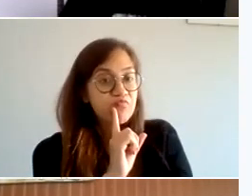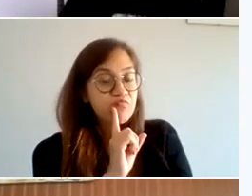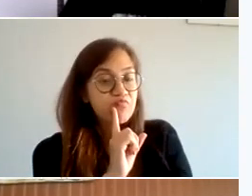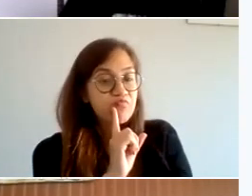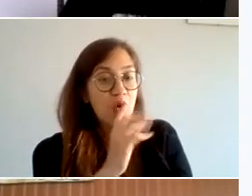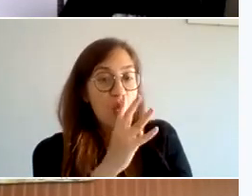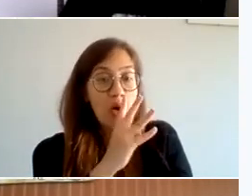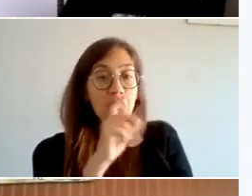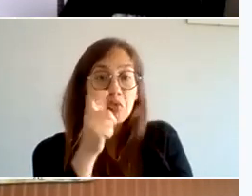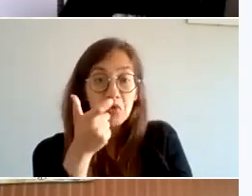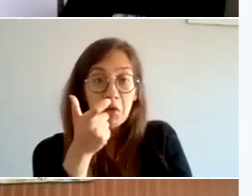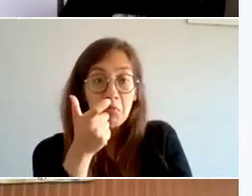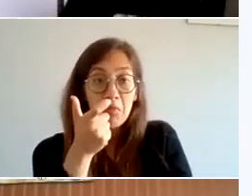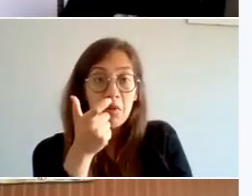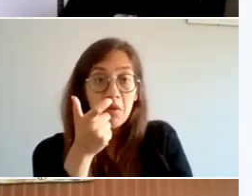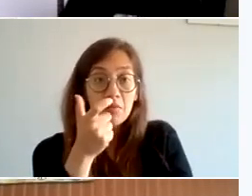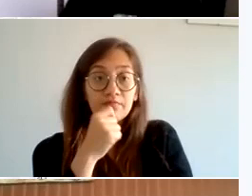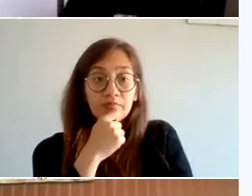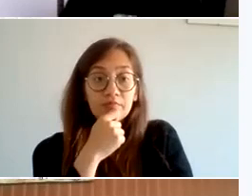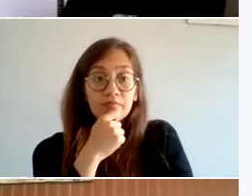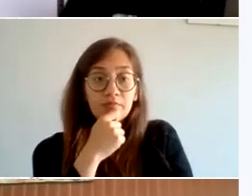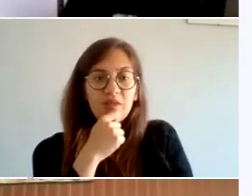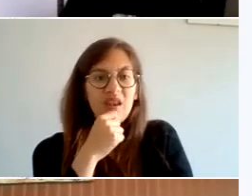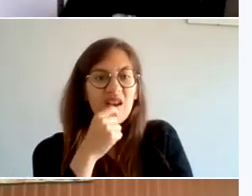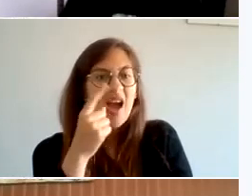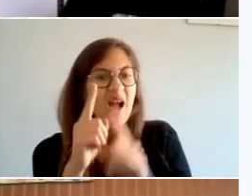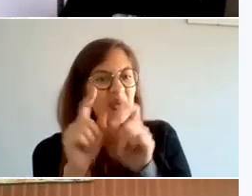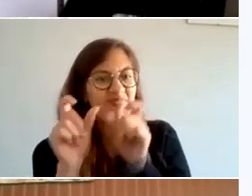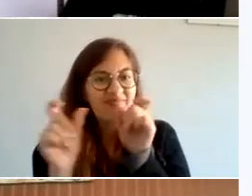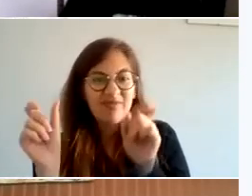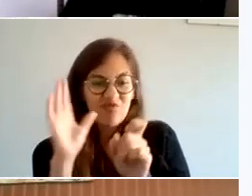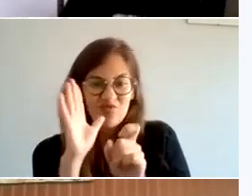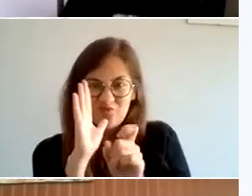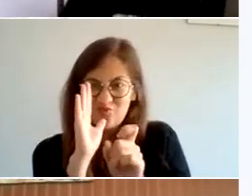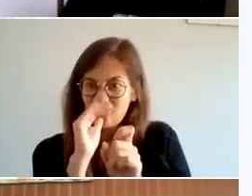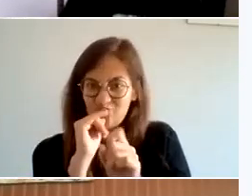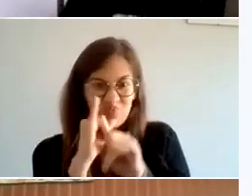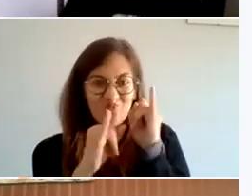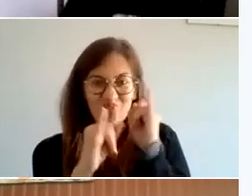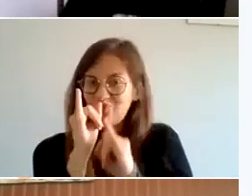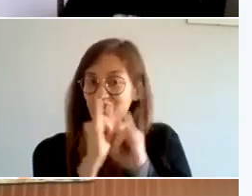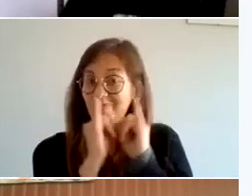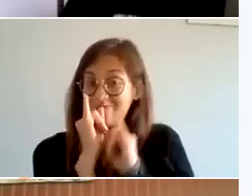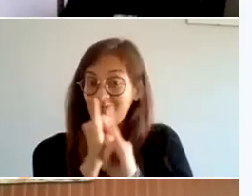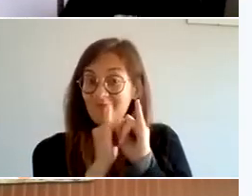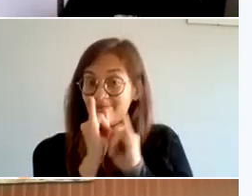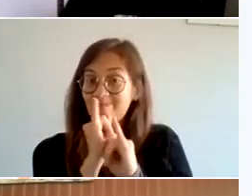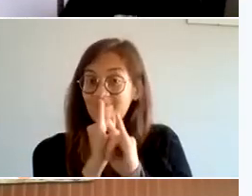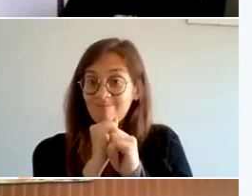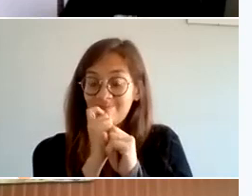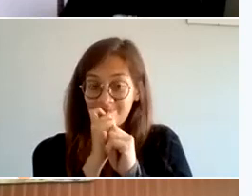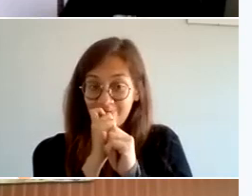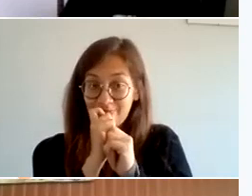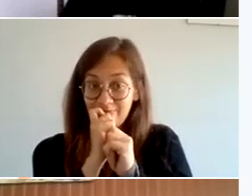que no tienen conectividad, no tienen forma de conectividad, o tienen muy poca